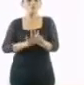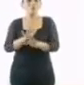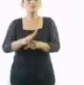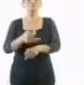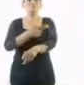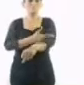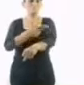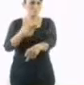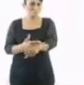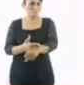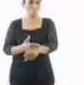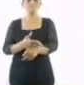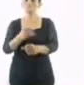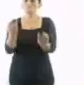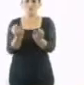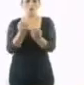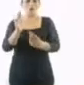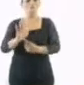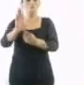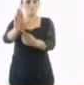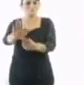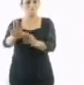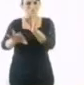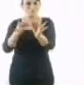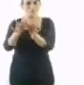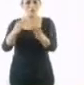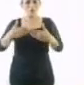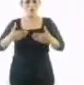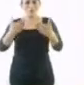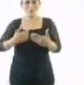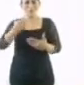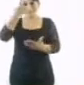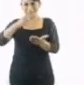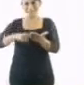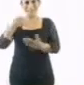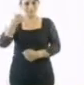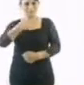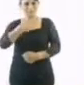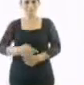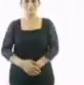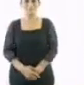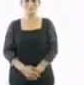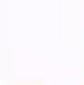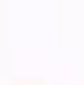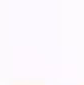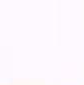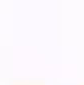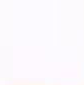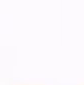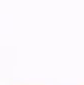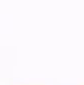los principios de la honestidad, la transparencia y la rendición de cuentas. Confía en mí.